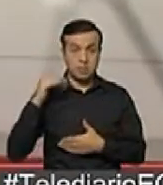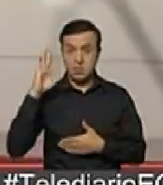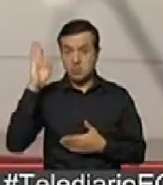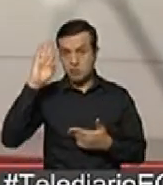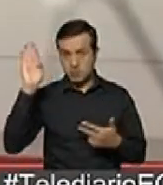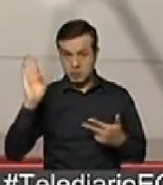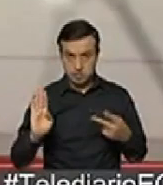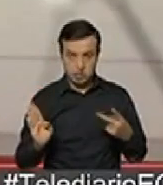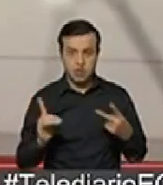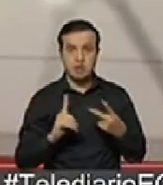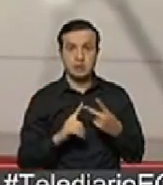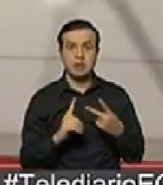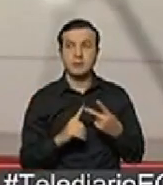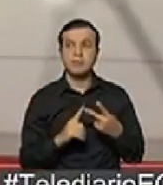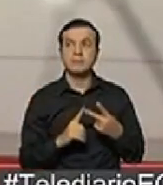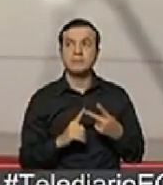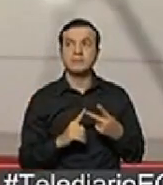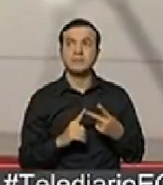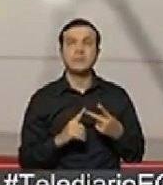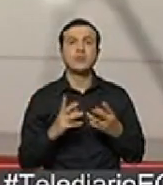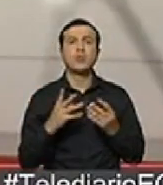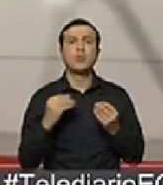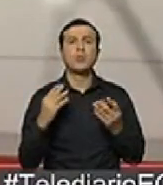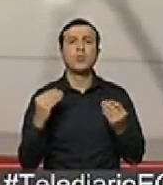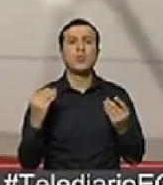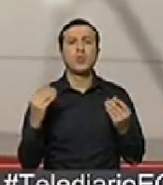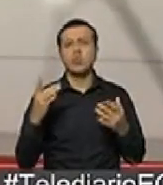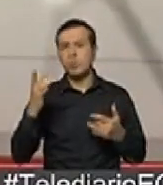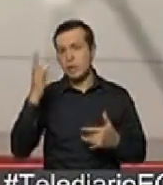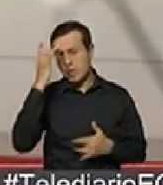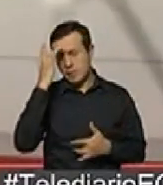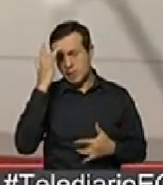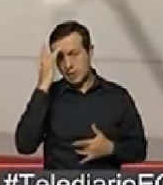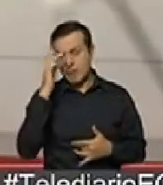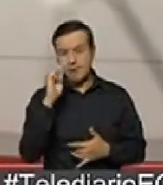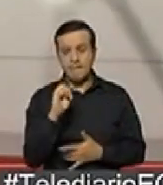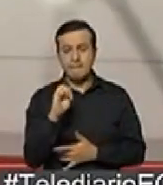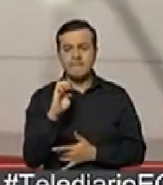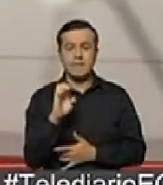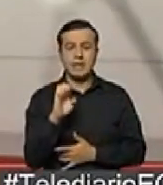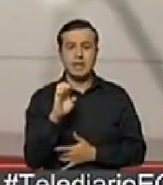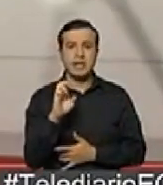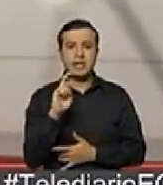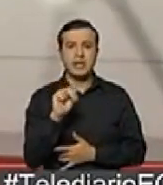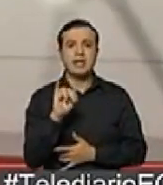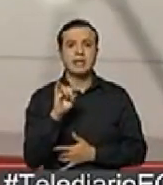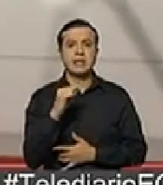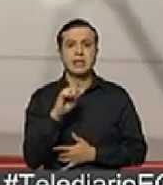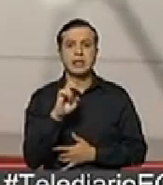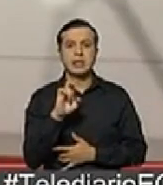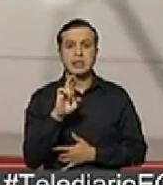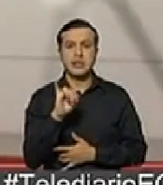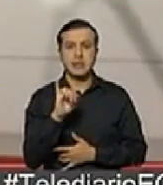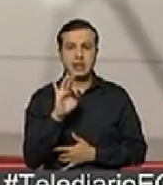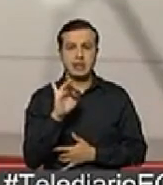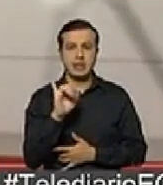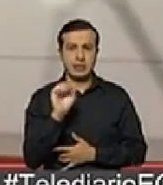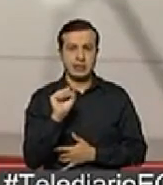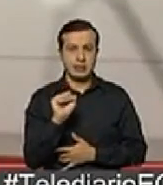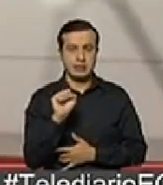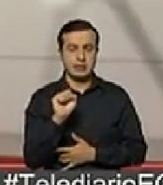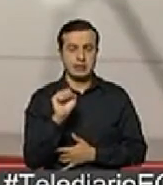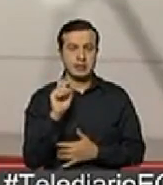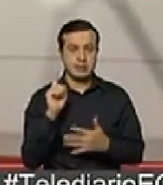de lo que se conoce, donde hay una prevalencia, existe endémicamente una cantidad,